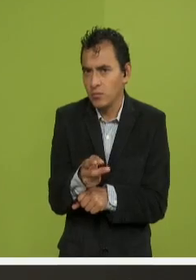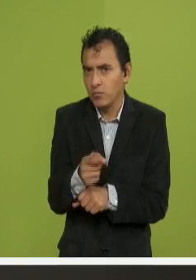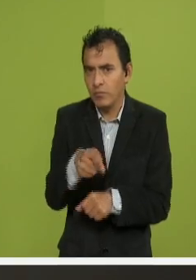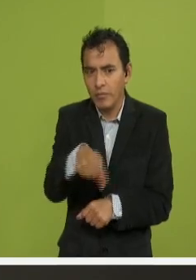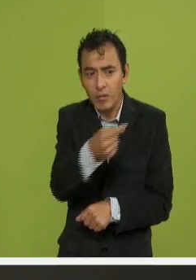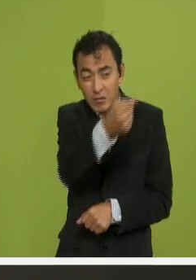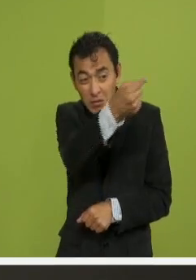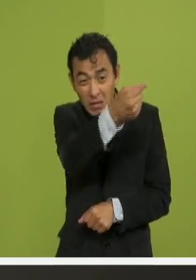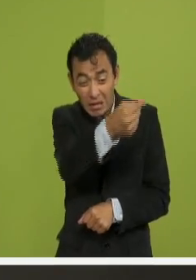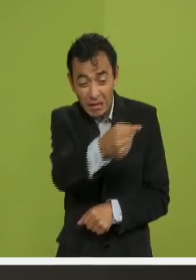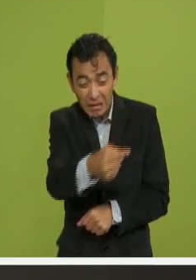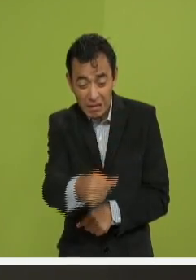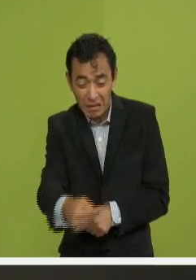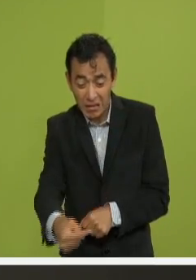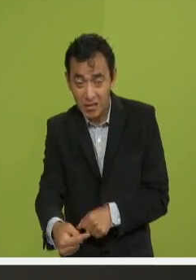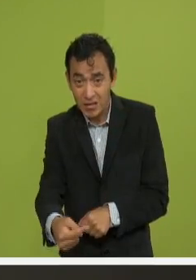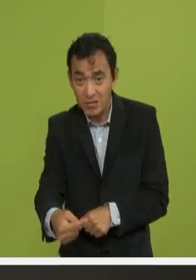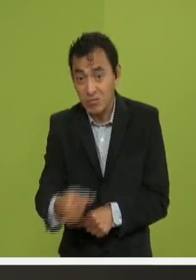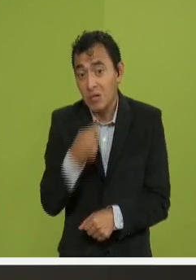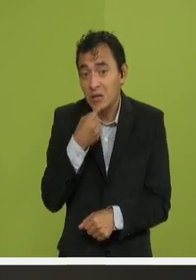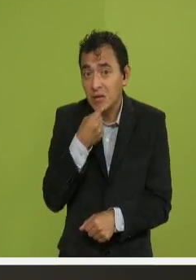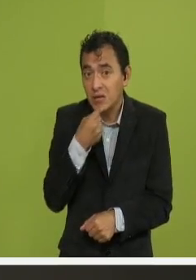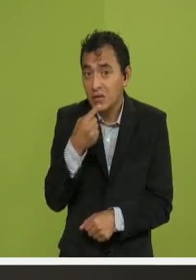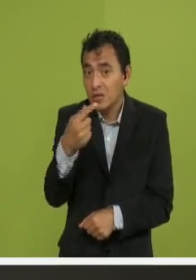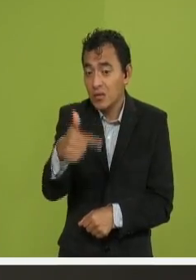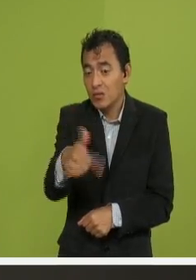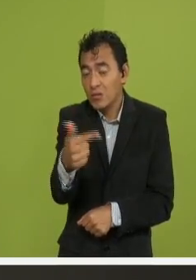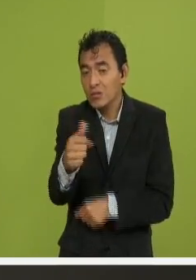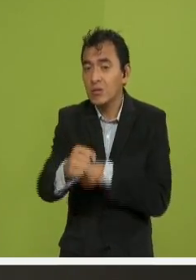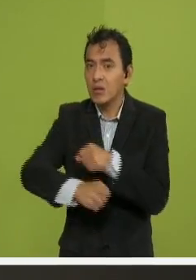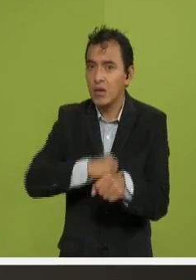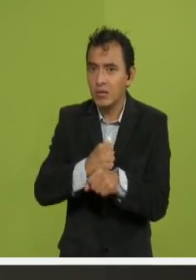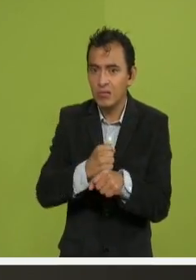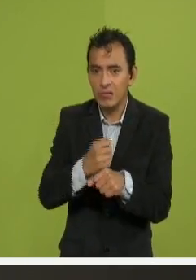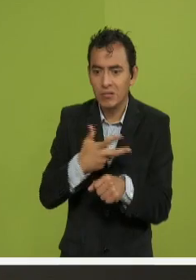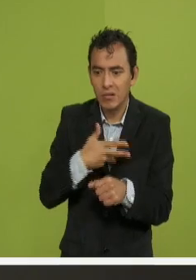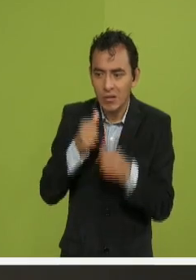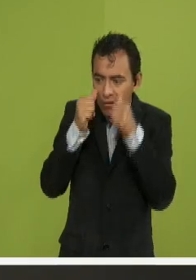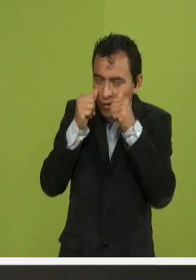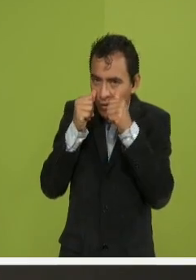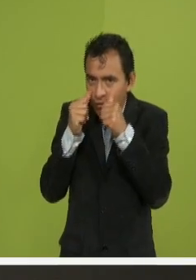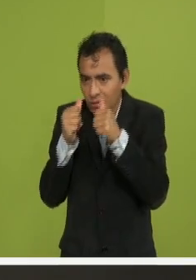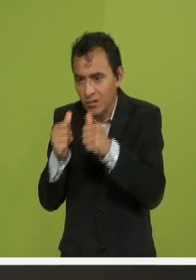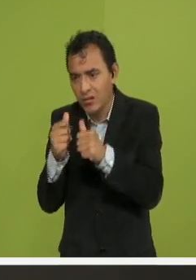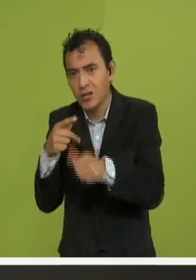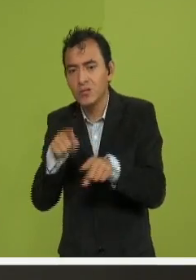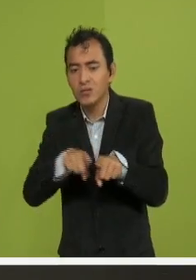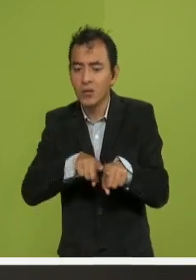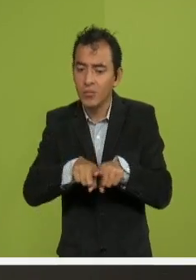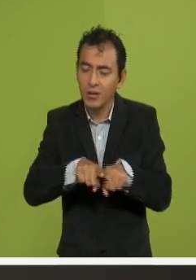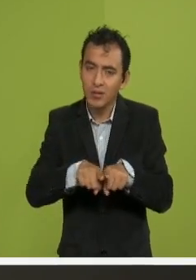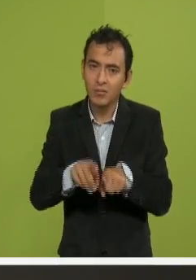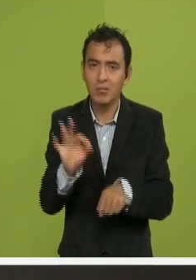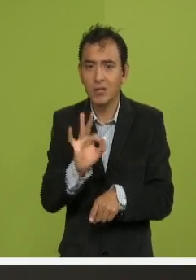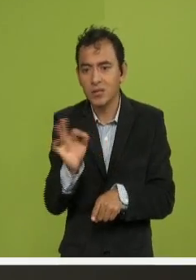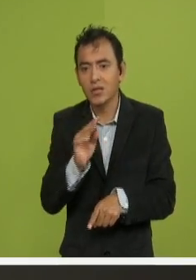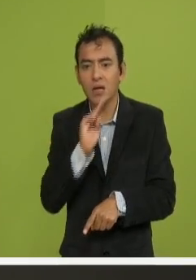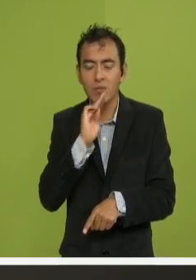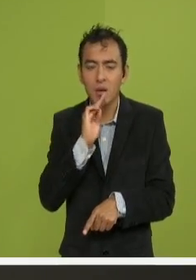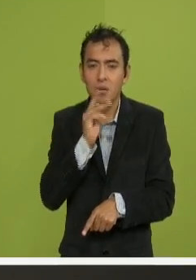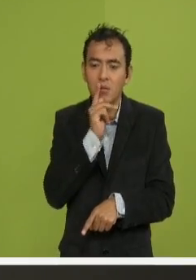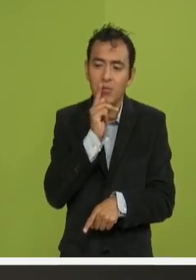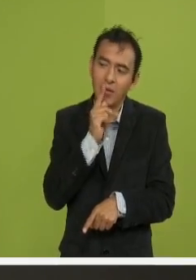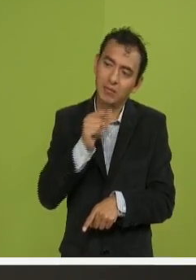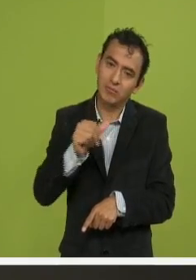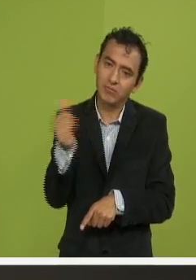tiene 12 años, que es una niña todavía, tiene que hacerse cargo del resto de los hermanitos porque quizá mamá o papá están trabajando, ¿no?